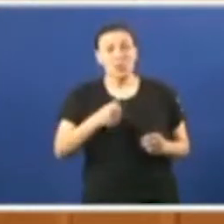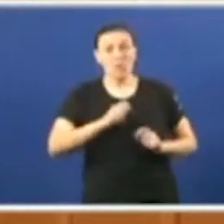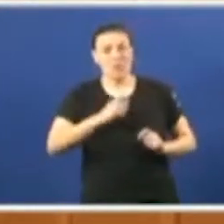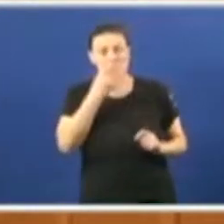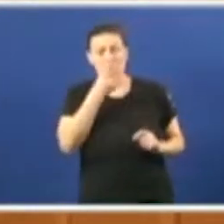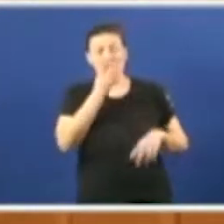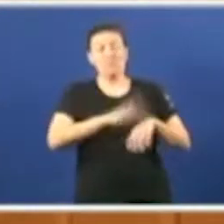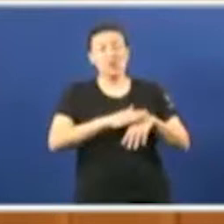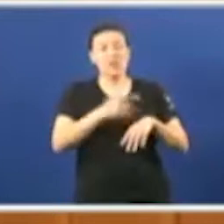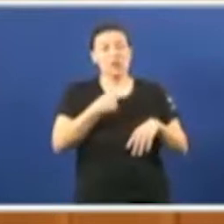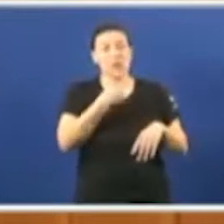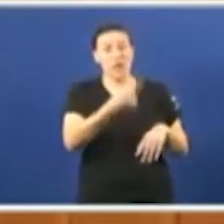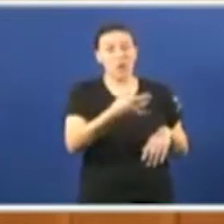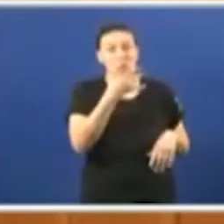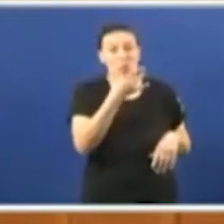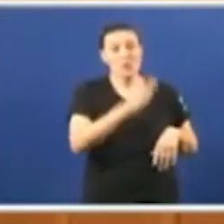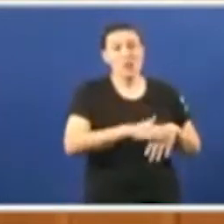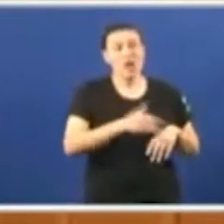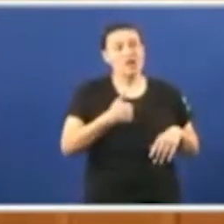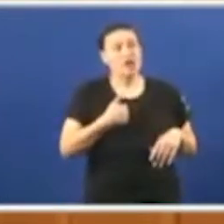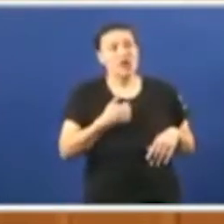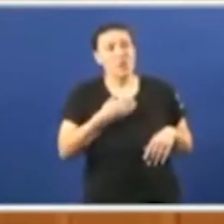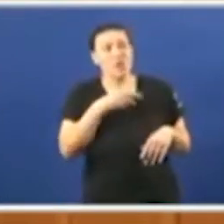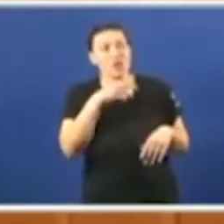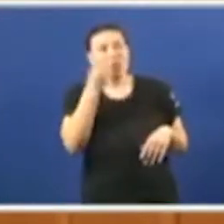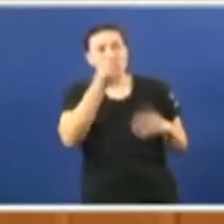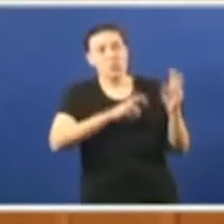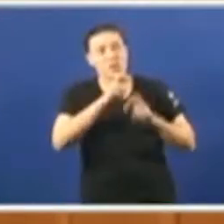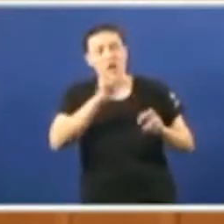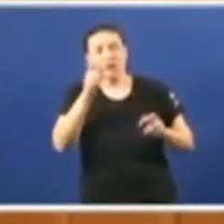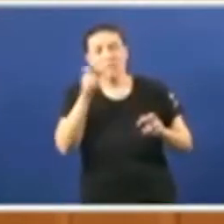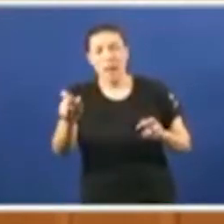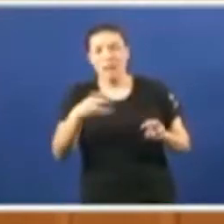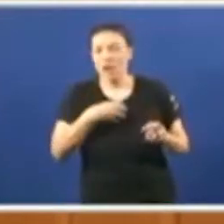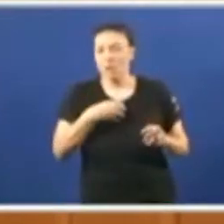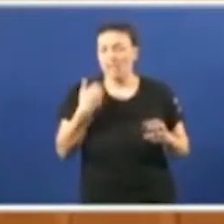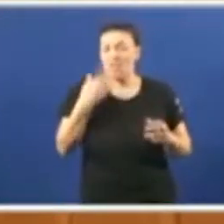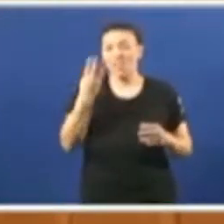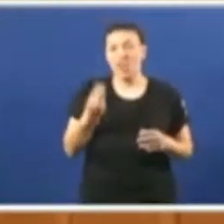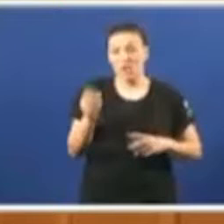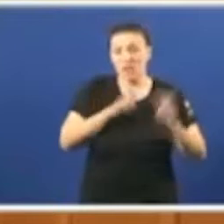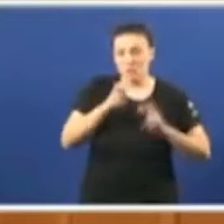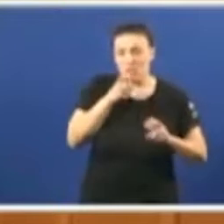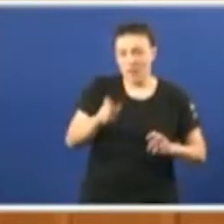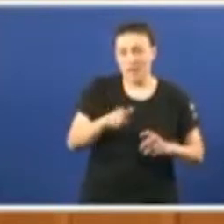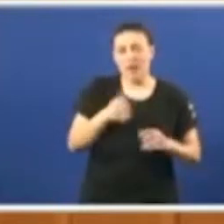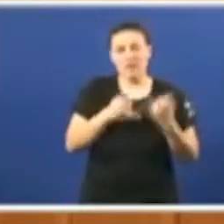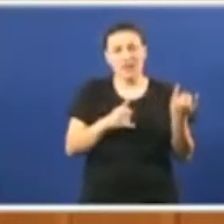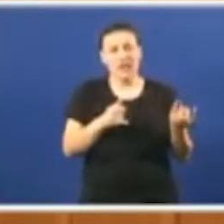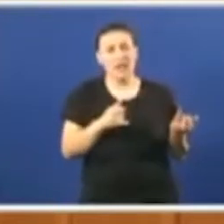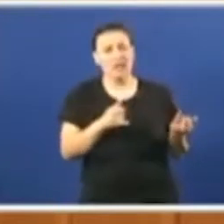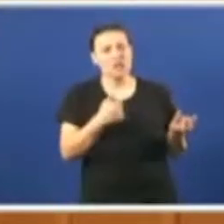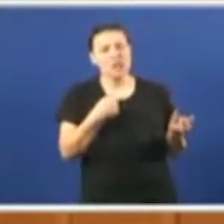como a vergoña, e digo a vergoña porque non fun quen de atopar outra palabra, e mire que levo 5 días buscando, que explique o que se sinte ao ler, e